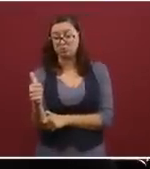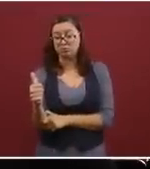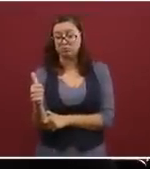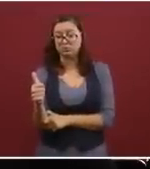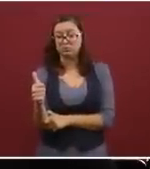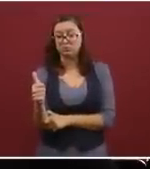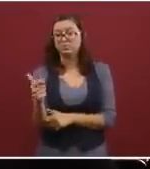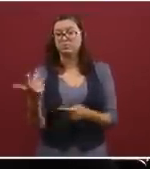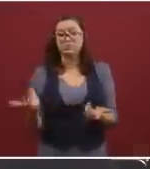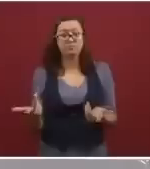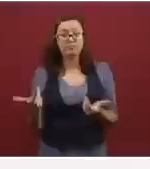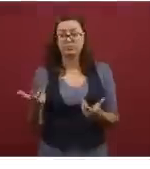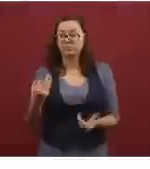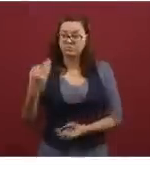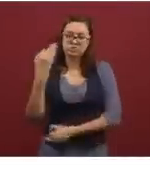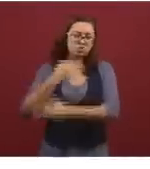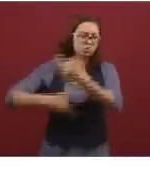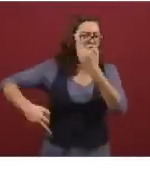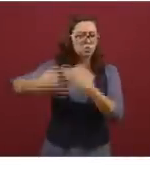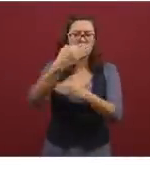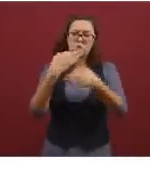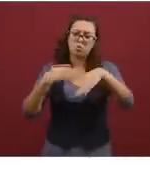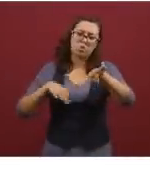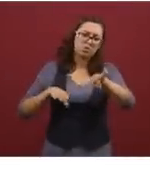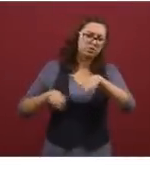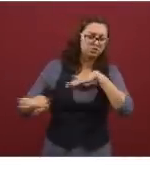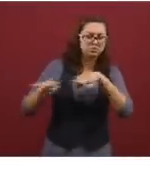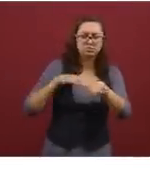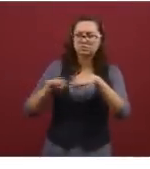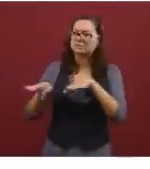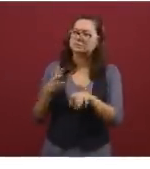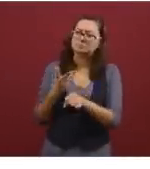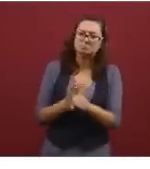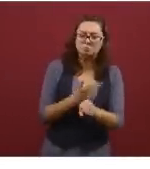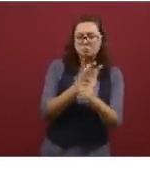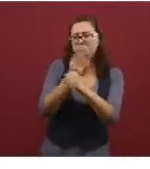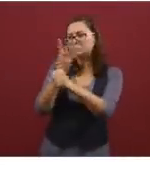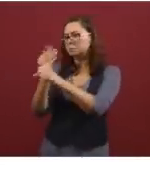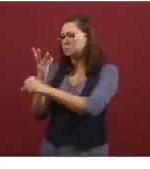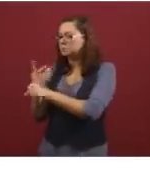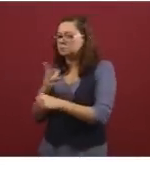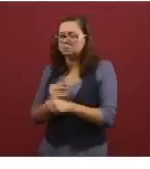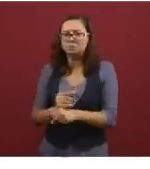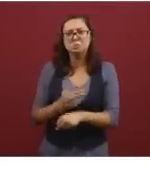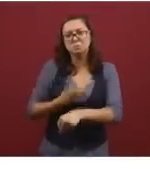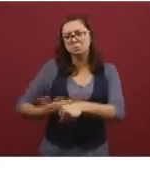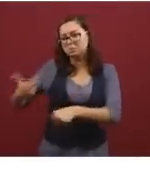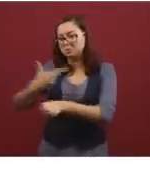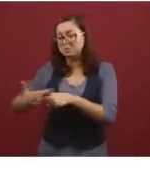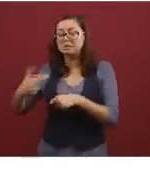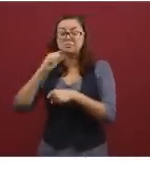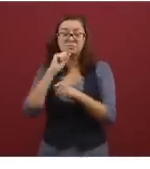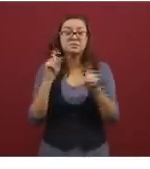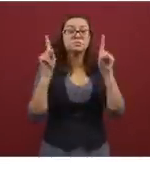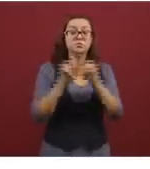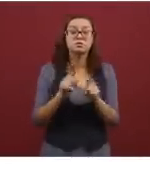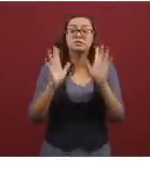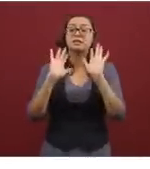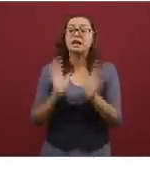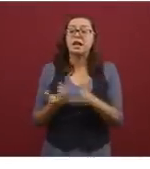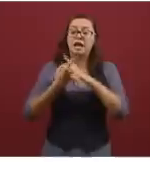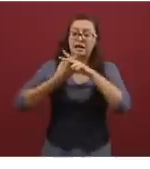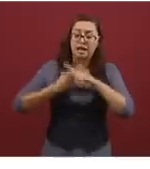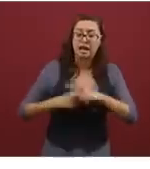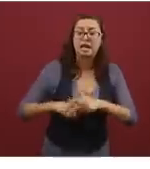adicionalmente a todas estas tareas que se están haciendo de mantenimiento y de intervención a pozos, van a entrar